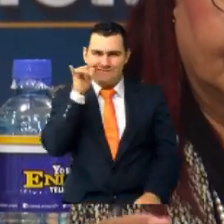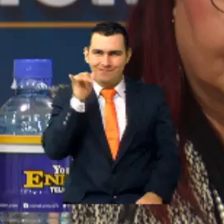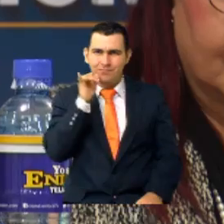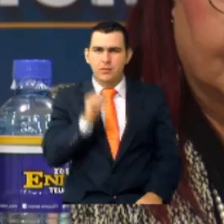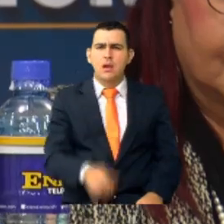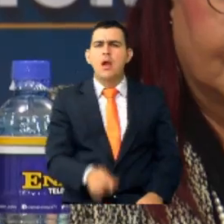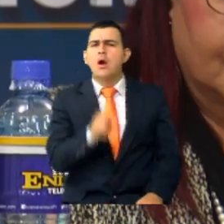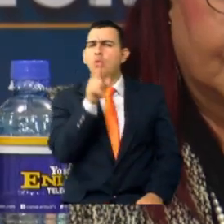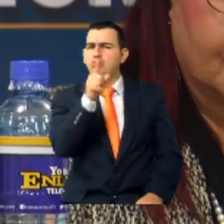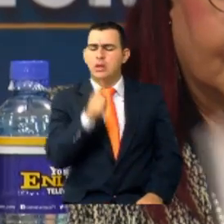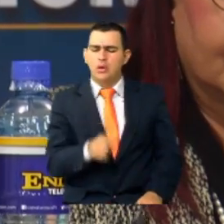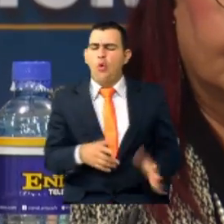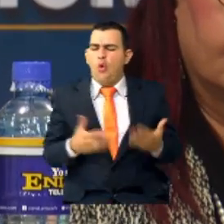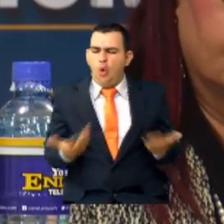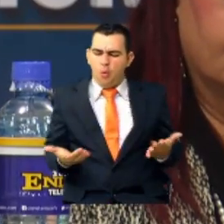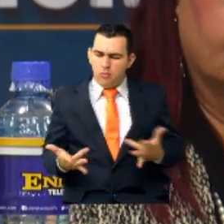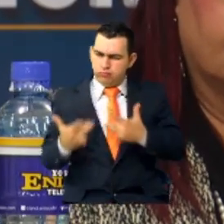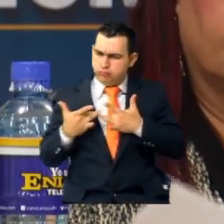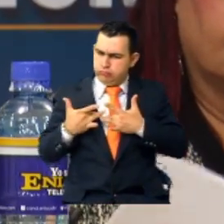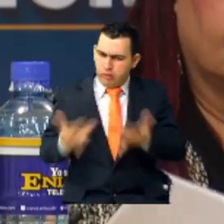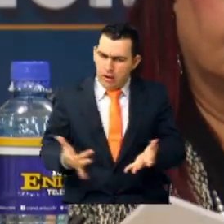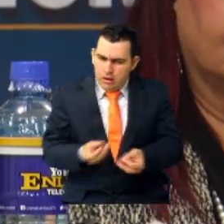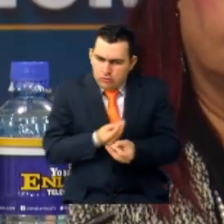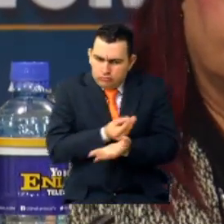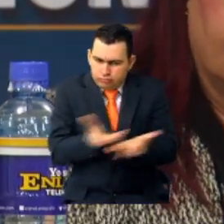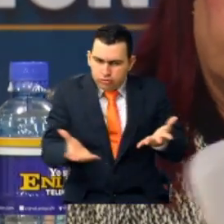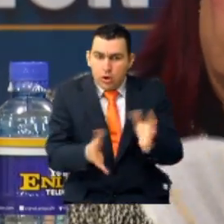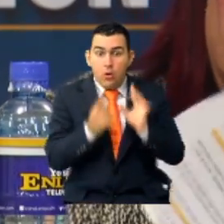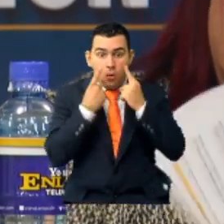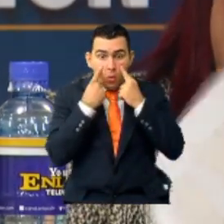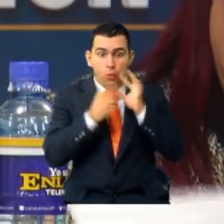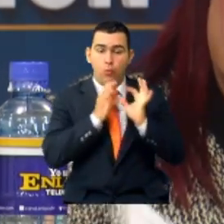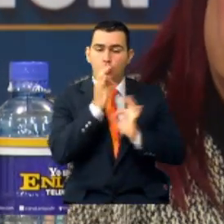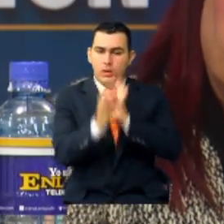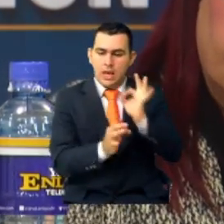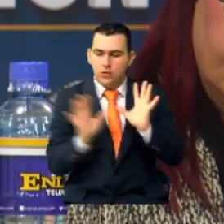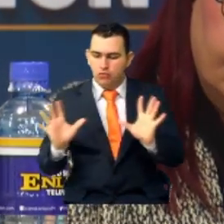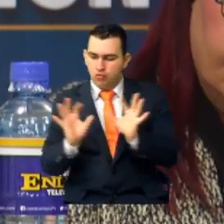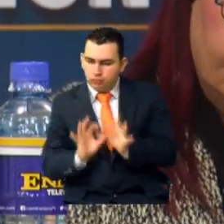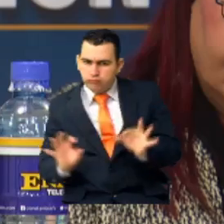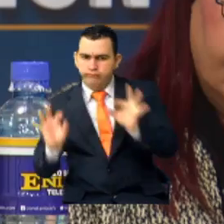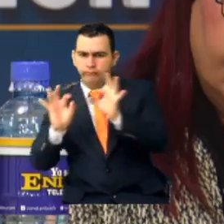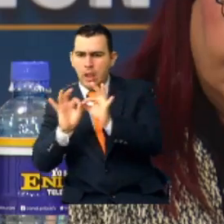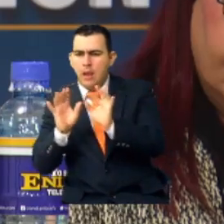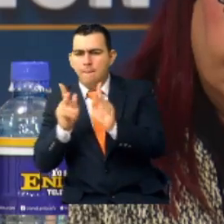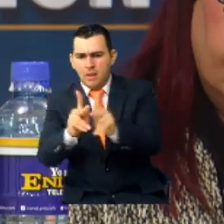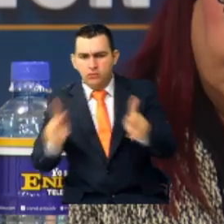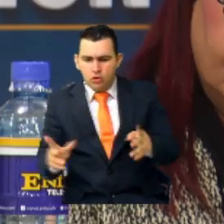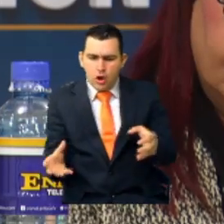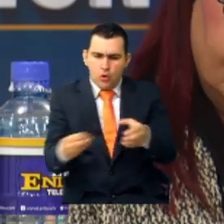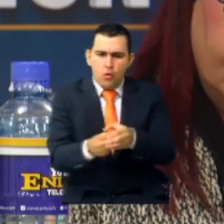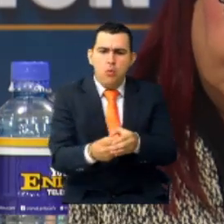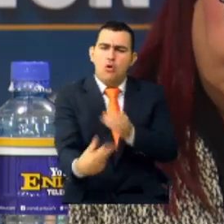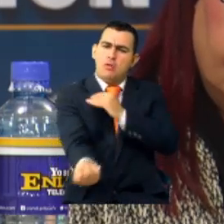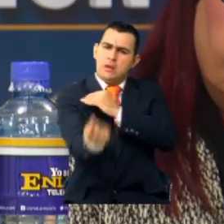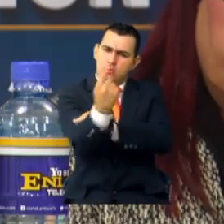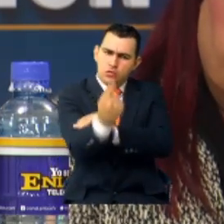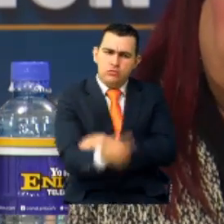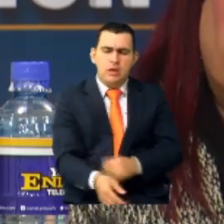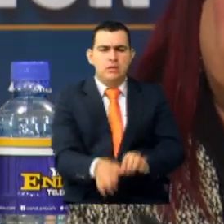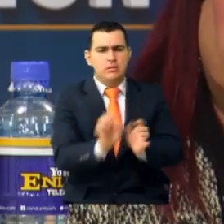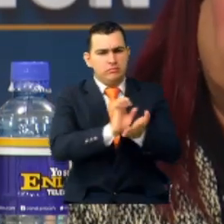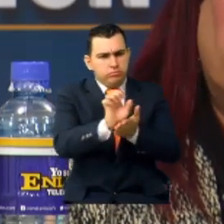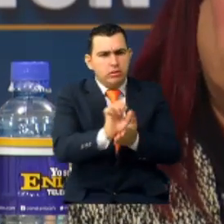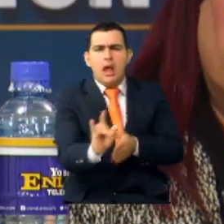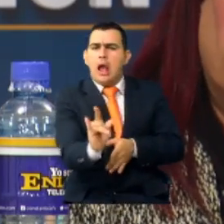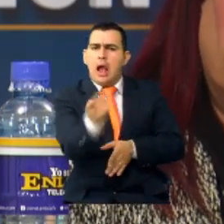garantías brindará usted a las organizaciones defensoras de derechos humanos para que sus denuncias y reclamos sean atendidos,